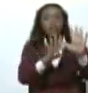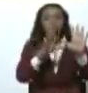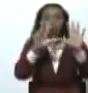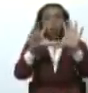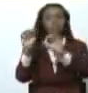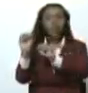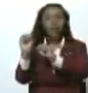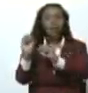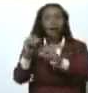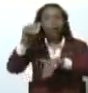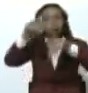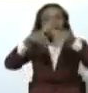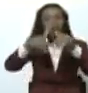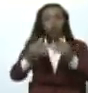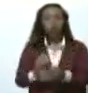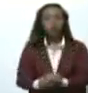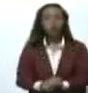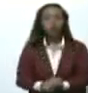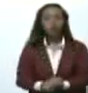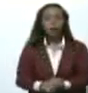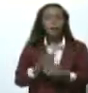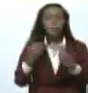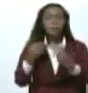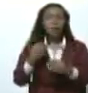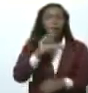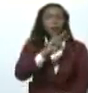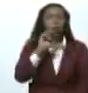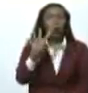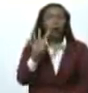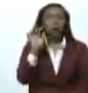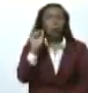142.980 votos, para un